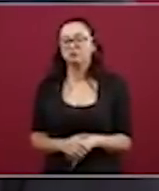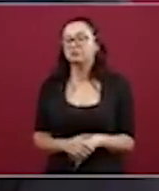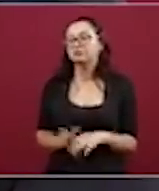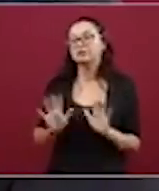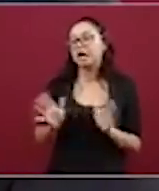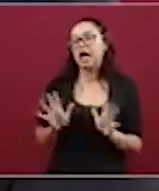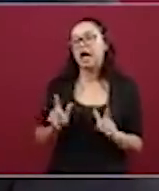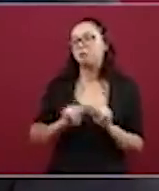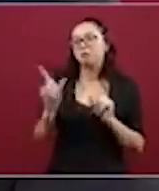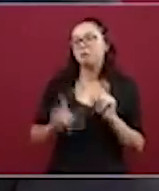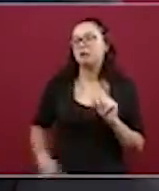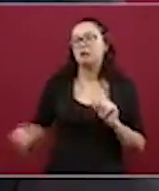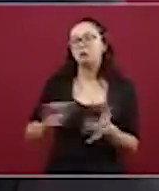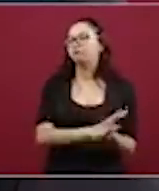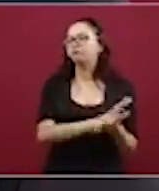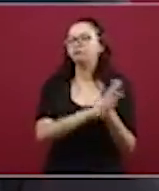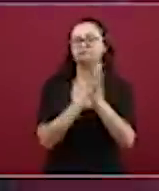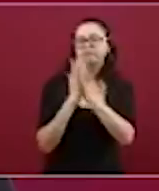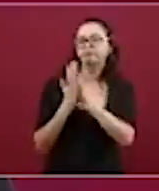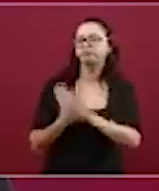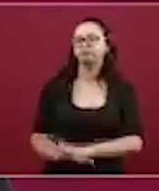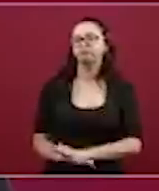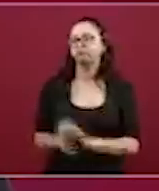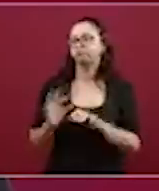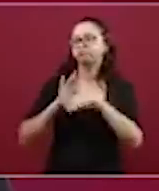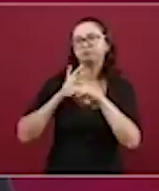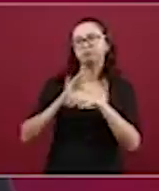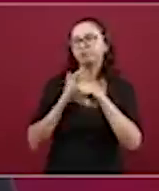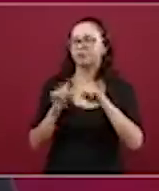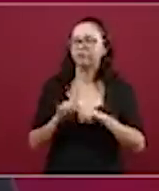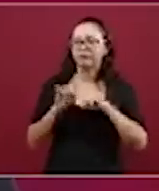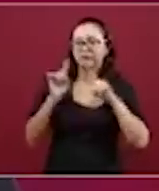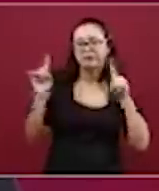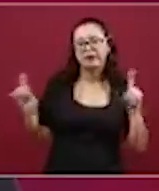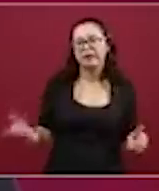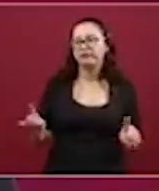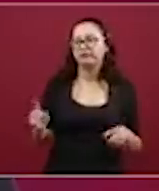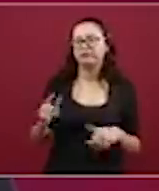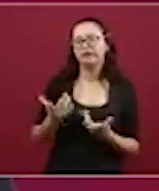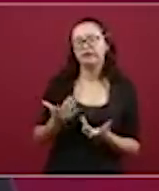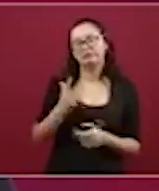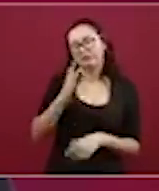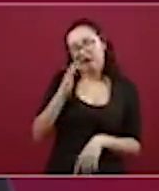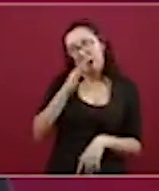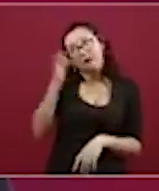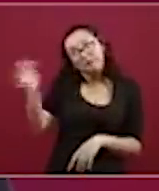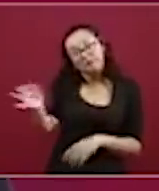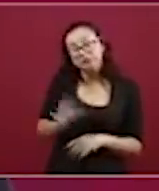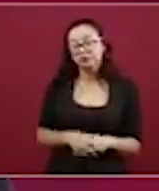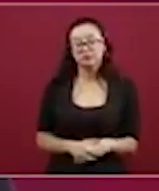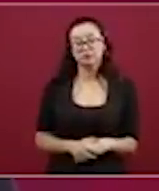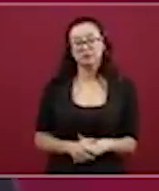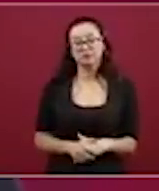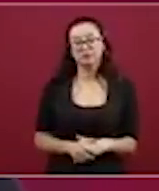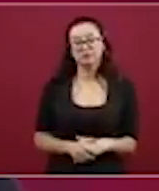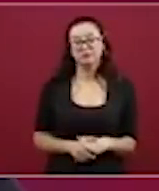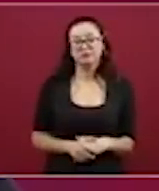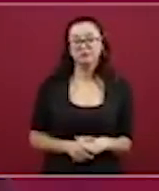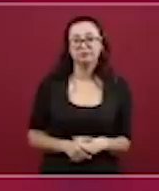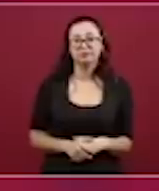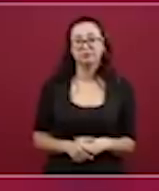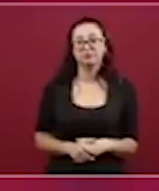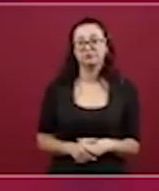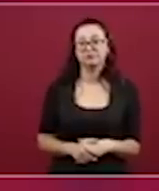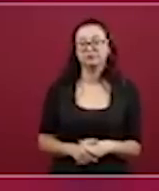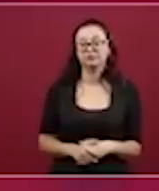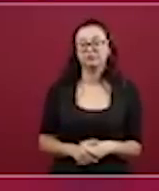ya cambió la realidad social y política de México. Ya